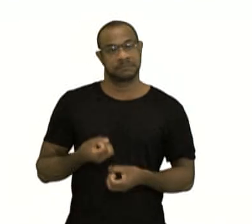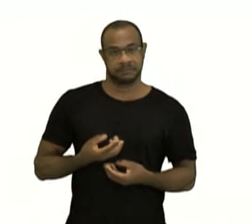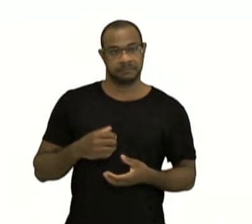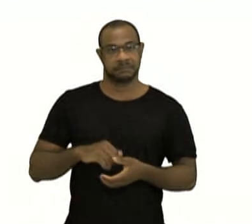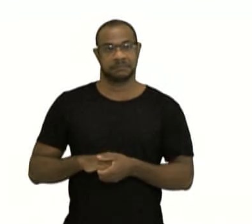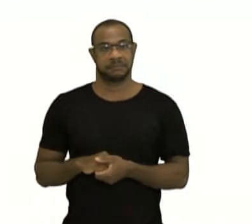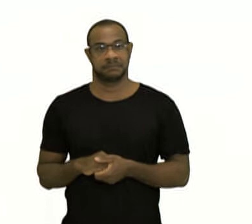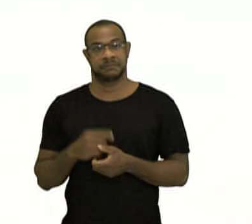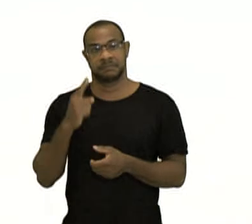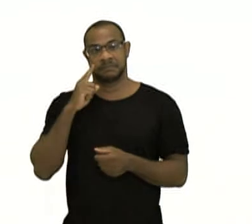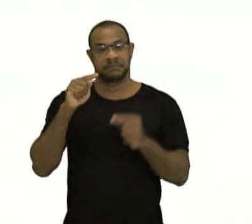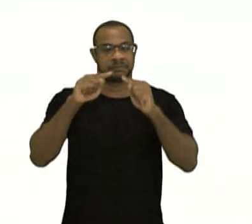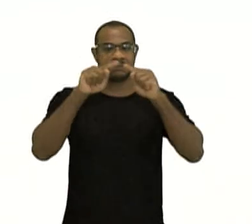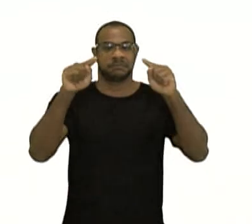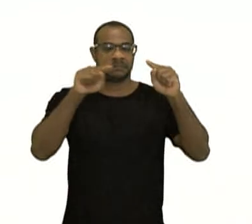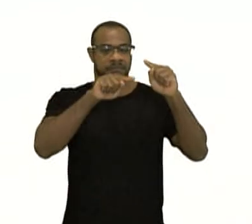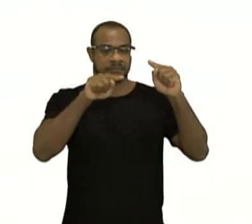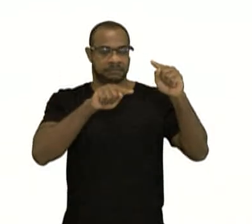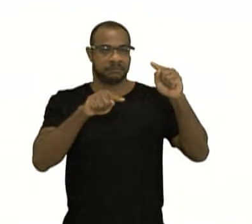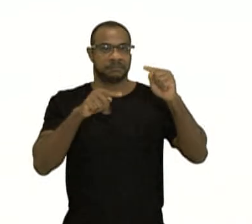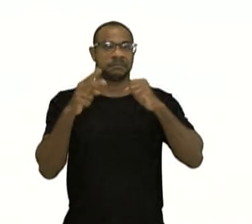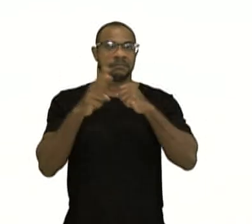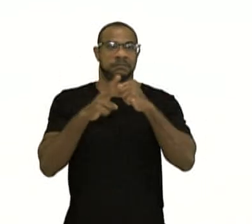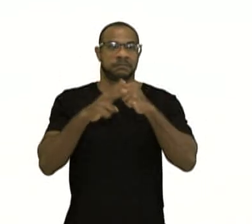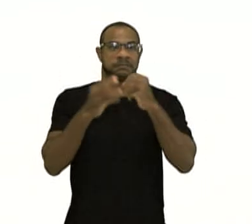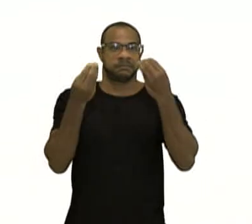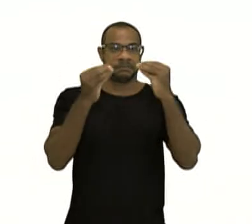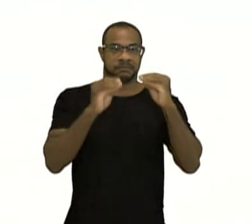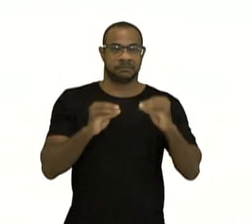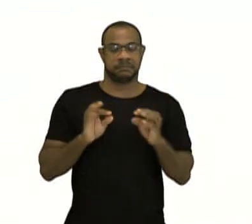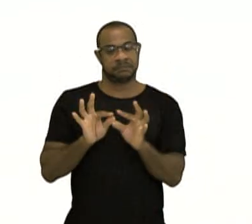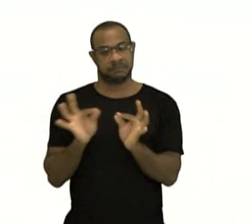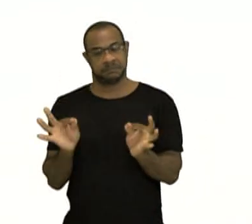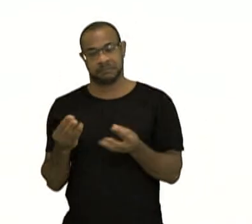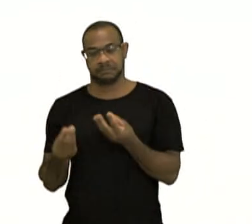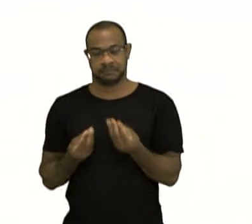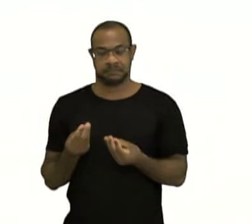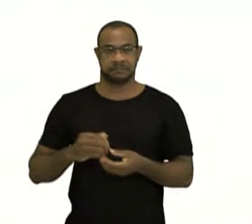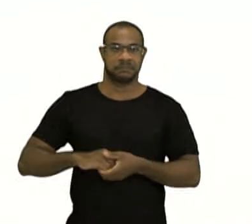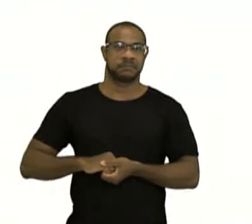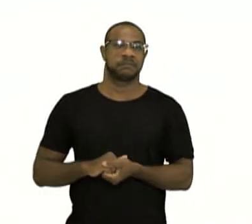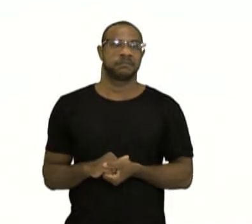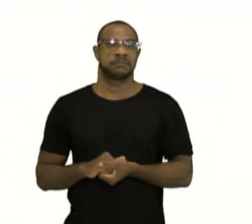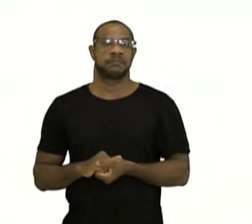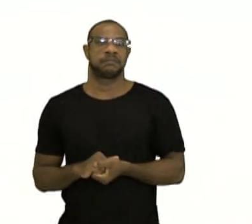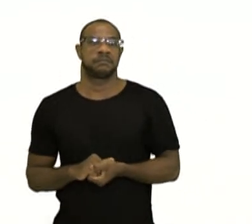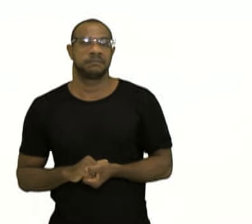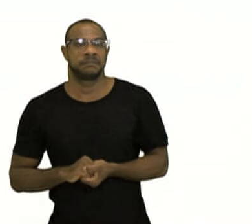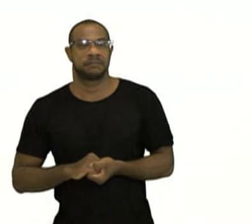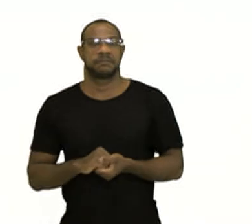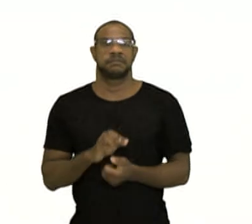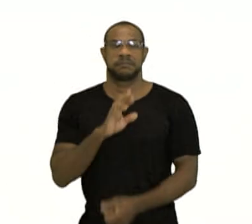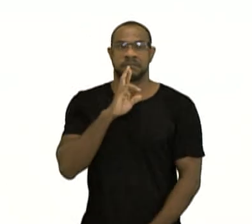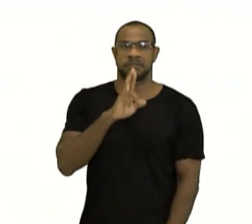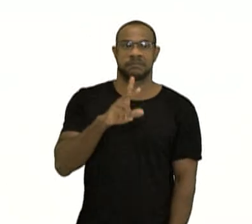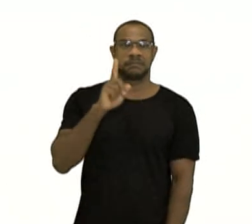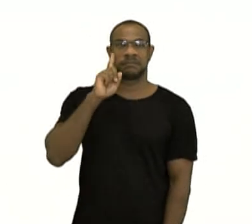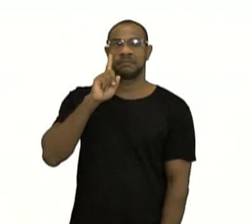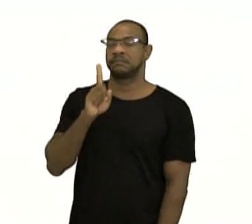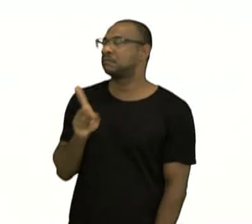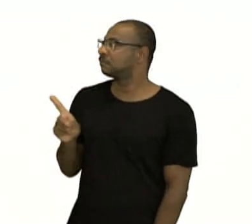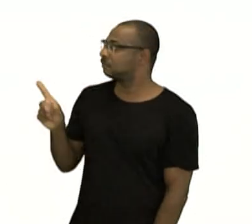los espacios con el condicional simple. Haría más viajes, correría